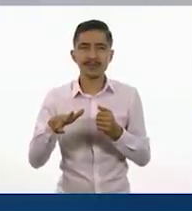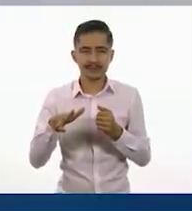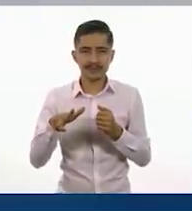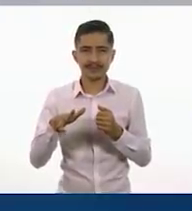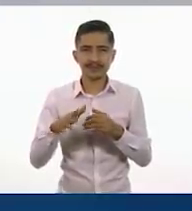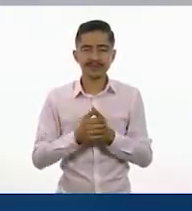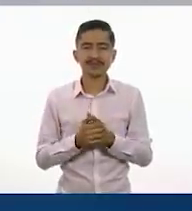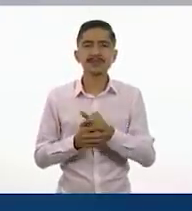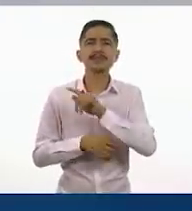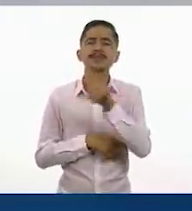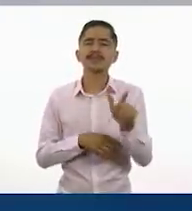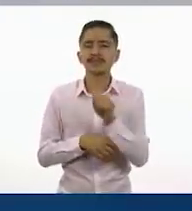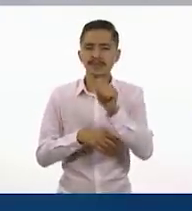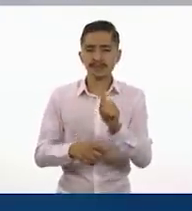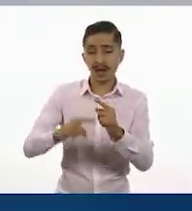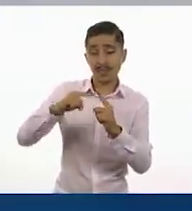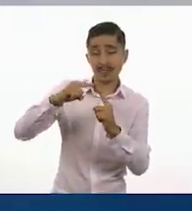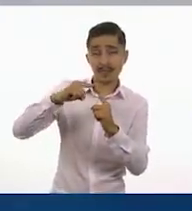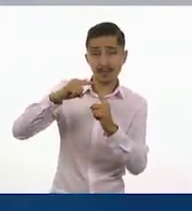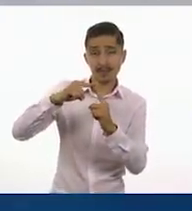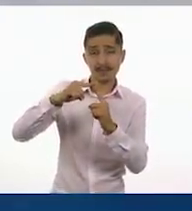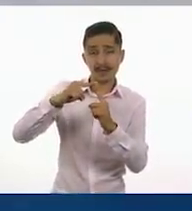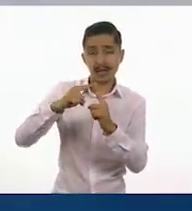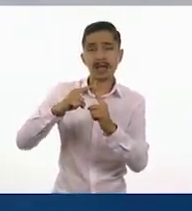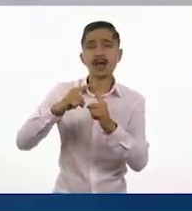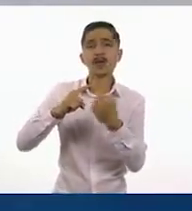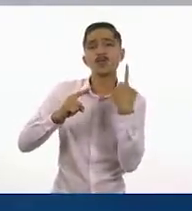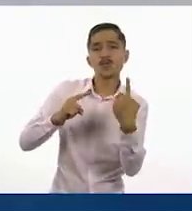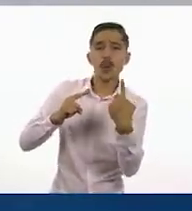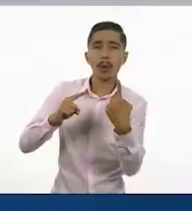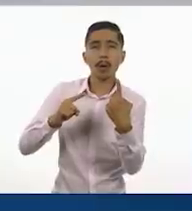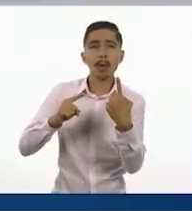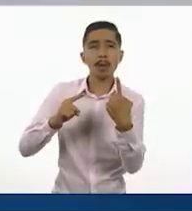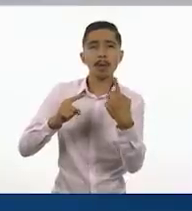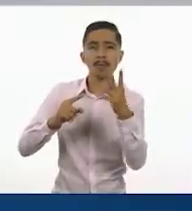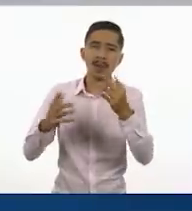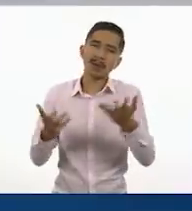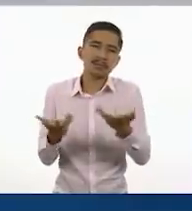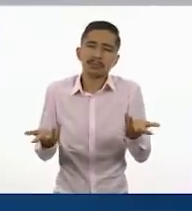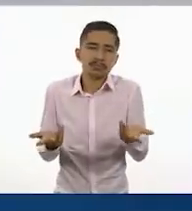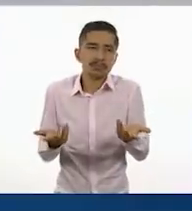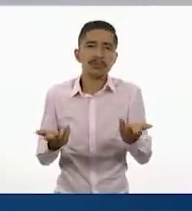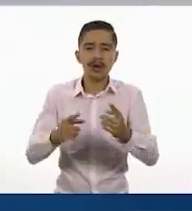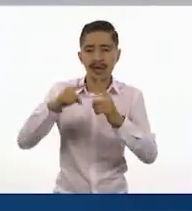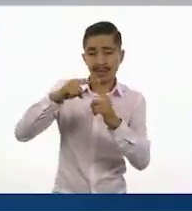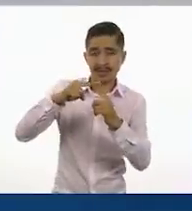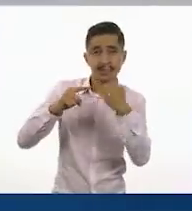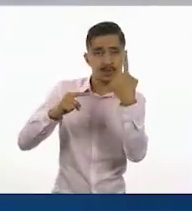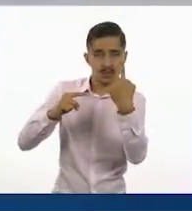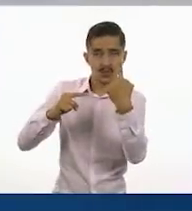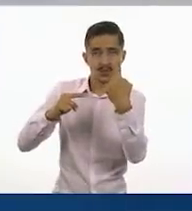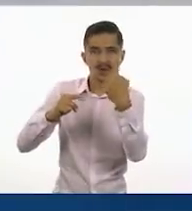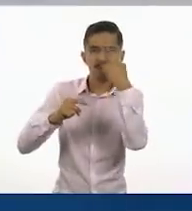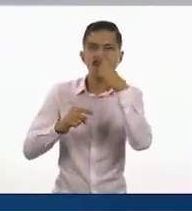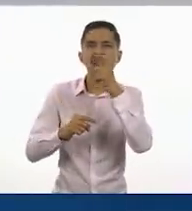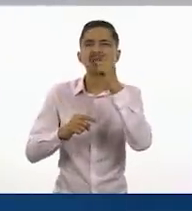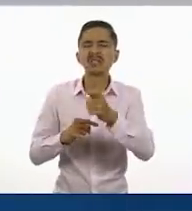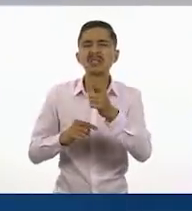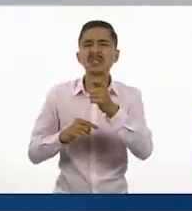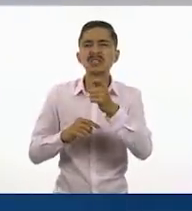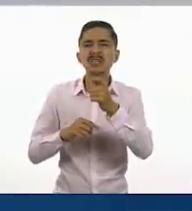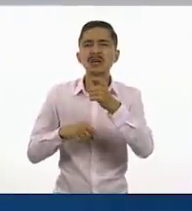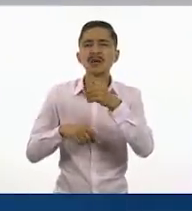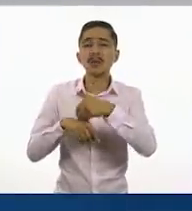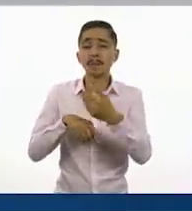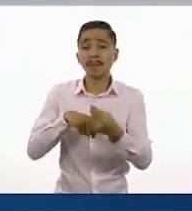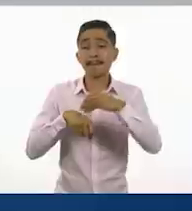diagonal, y después dividimos entre 1, solo que pues ya no lo hicimos, pero sí dividimos entre 1, para obtener el número que